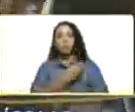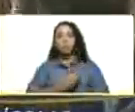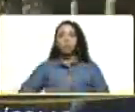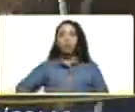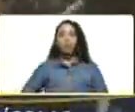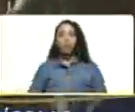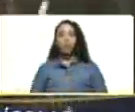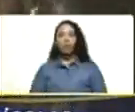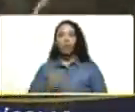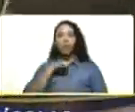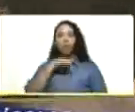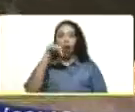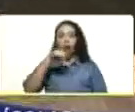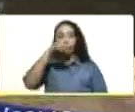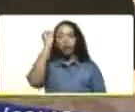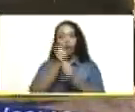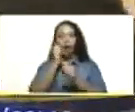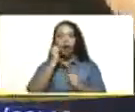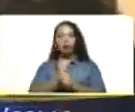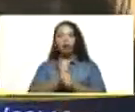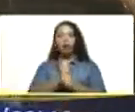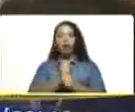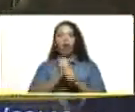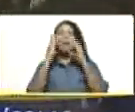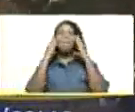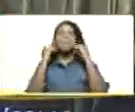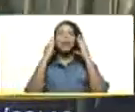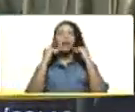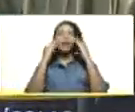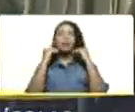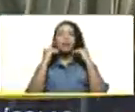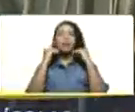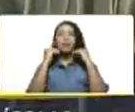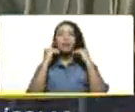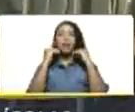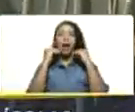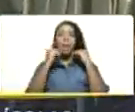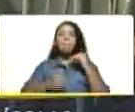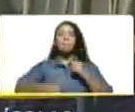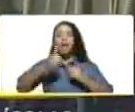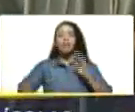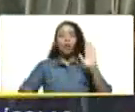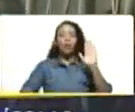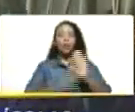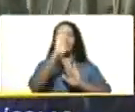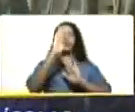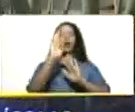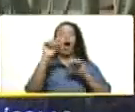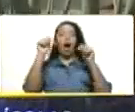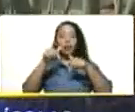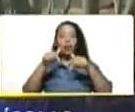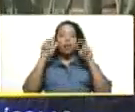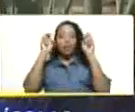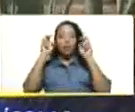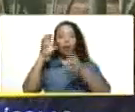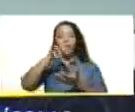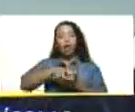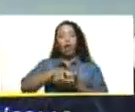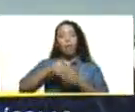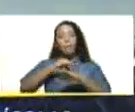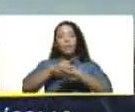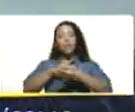gobierno y el poder popular, el pueblo, produciendo alimentos para el pueblo venezolano, desde los campos